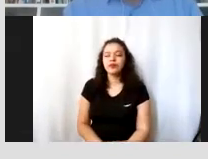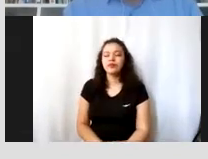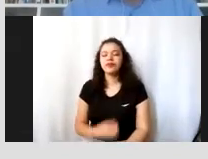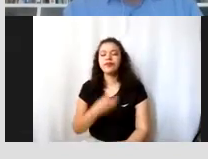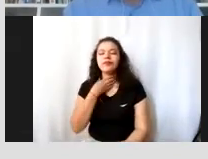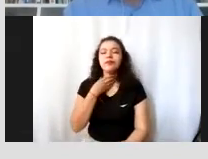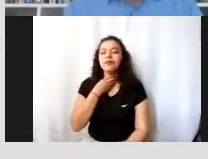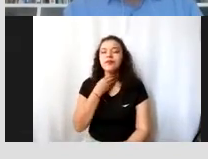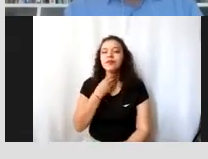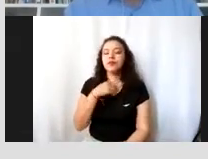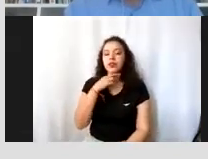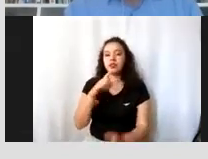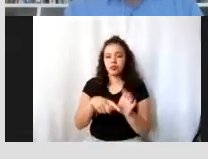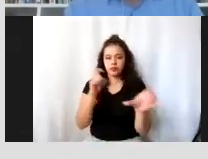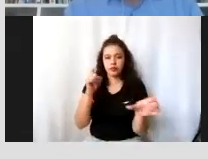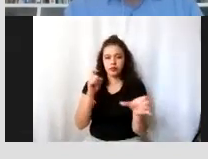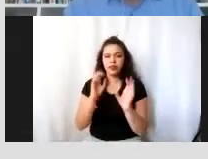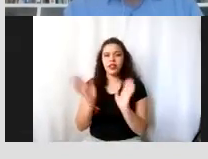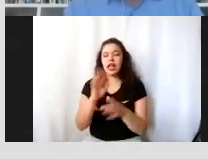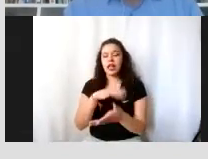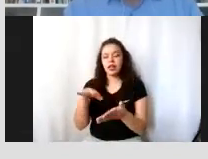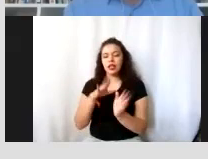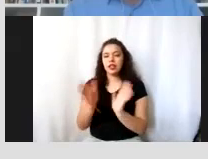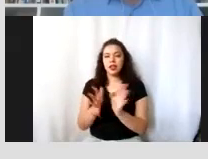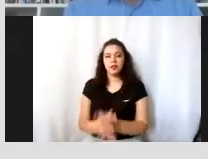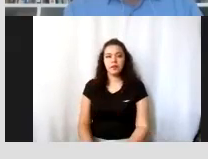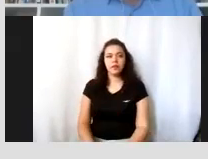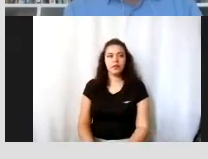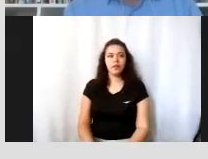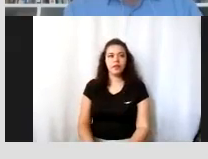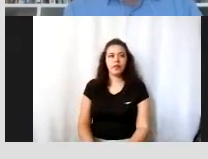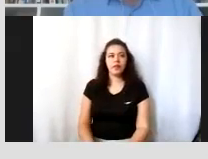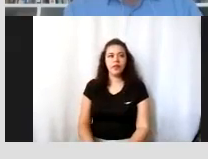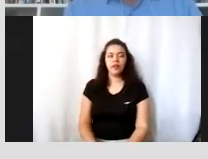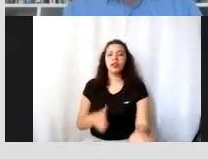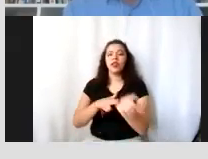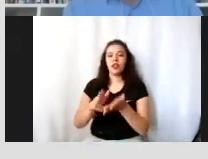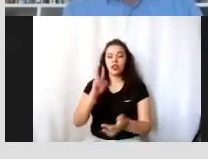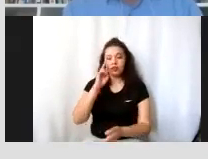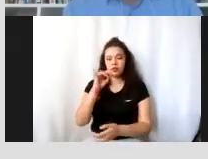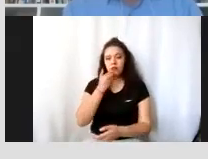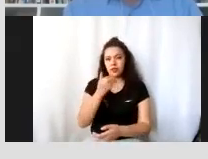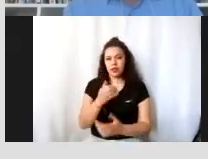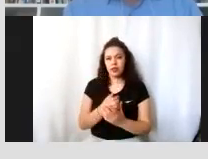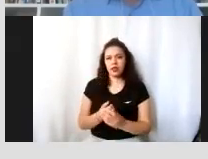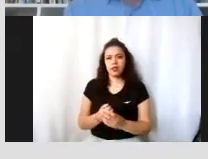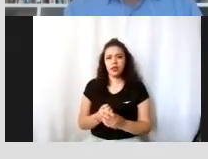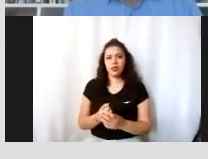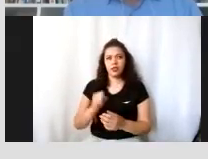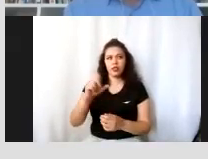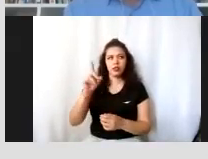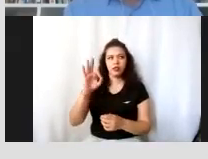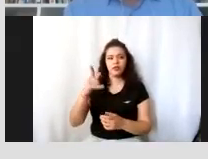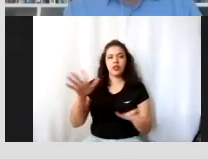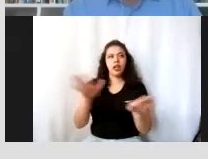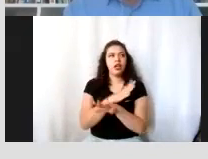perdón, ya me salí. Ah, eso ya lo leí. En negro yo sí visualizo. Sofía se tuvo que cambiar de